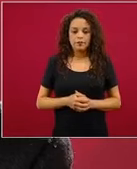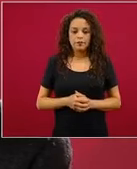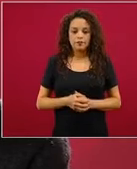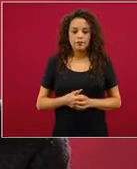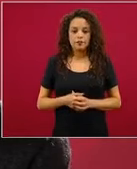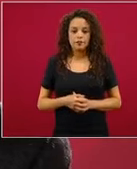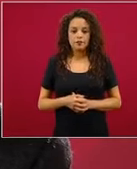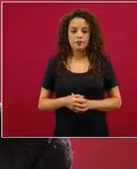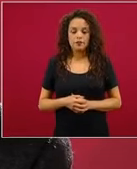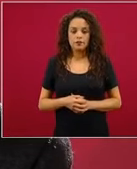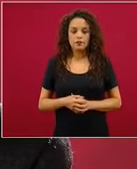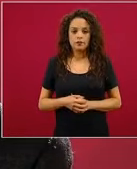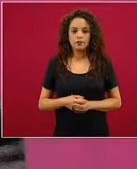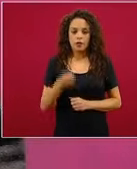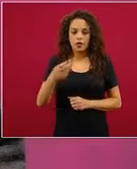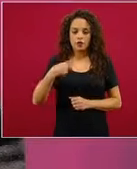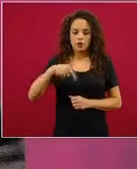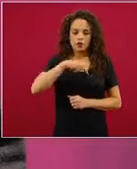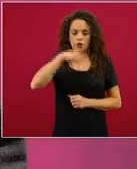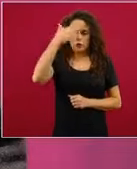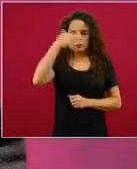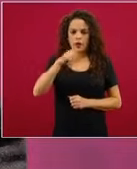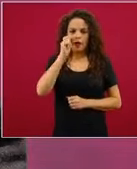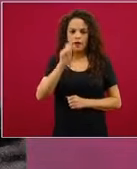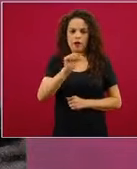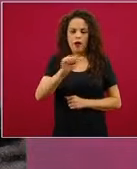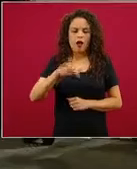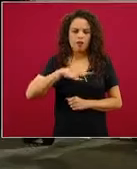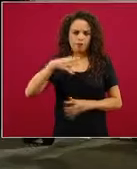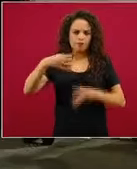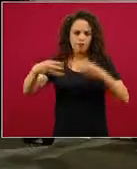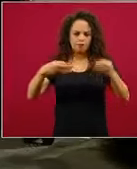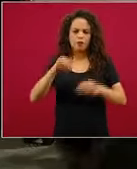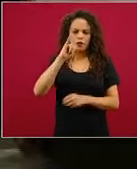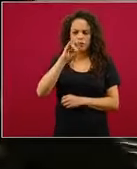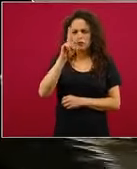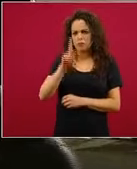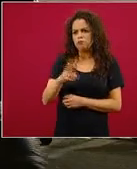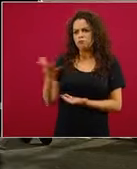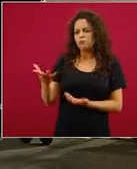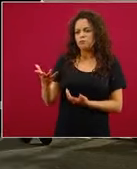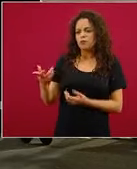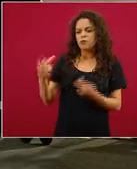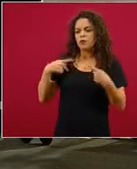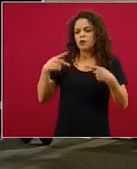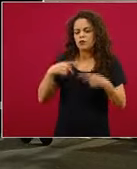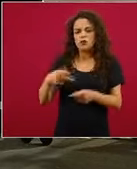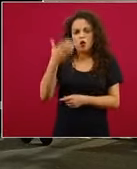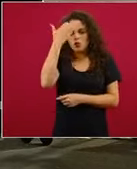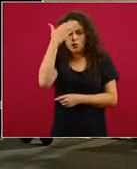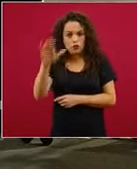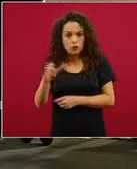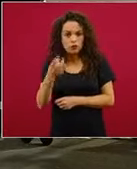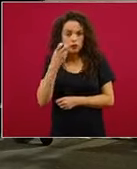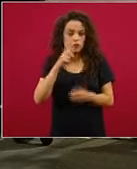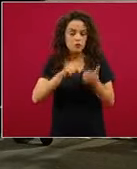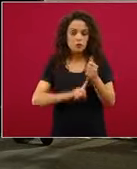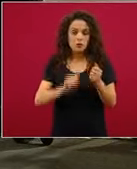epidemiología. Desde luego no nos sorprende que personas no familiarizadas con la materia